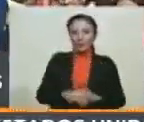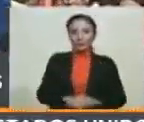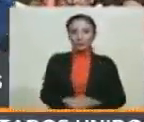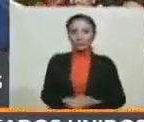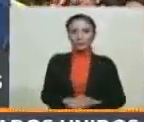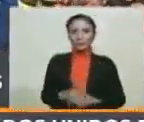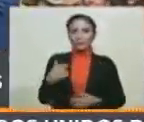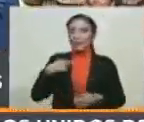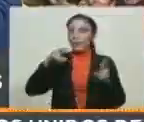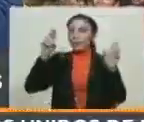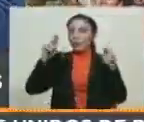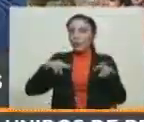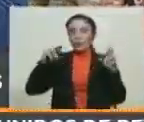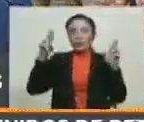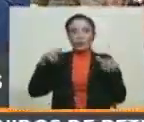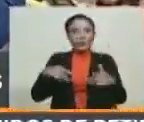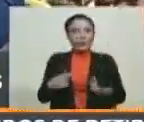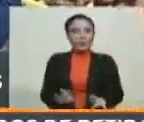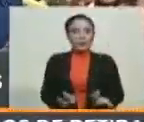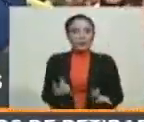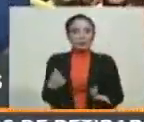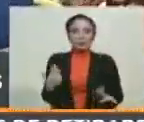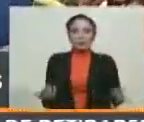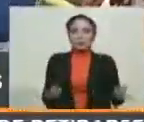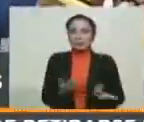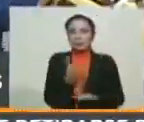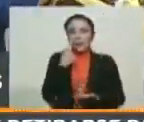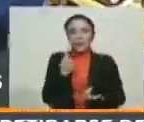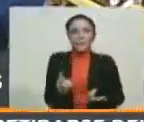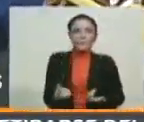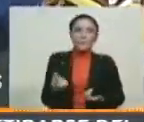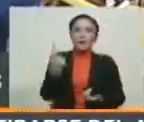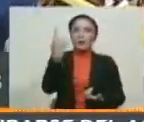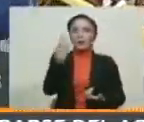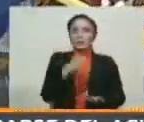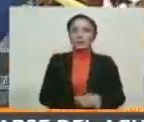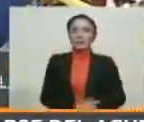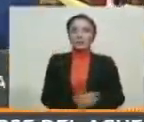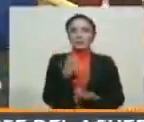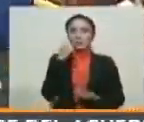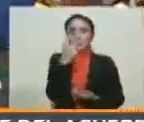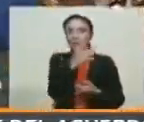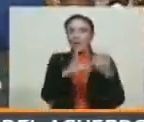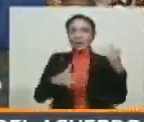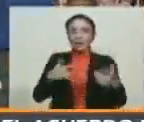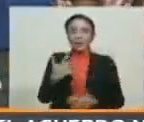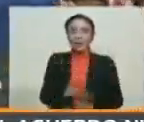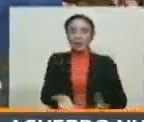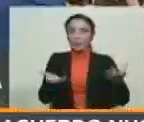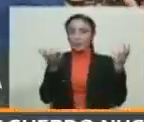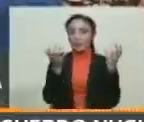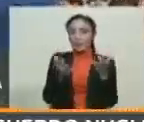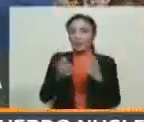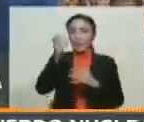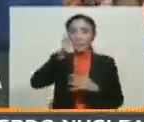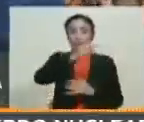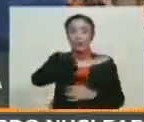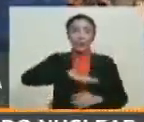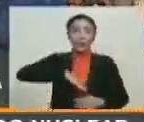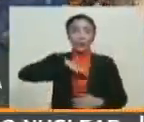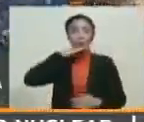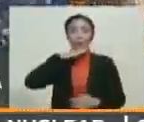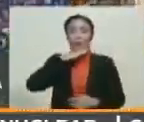y nunca jamás había visto un acto tan monumental un